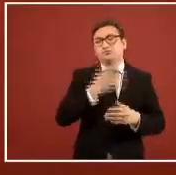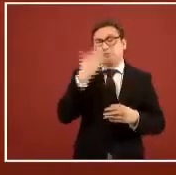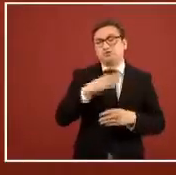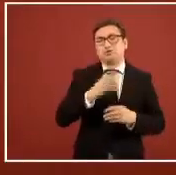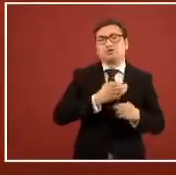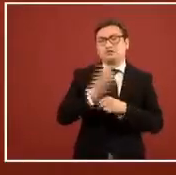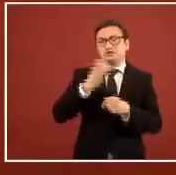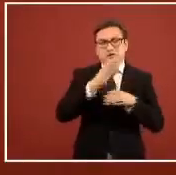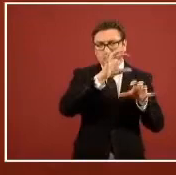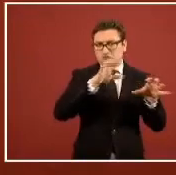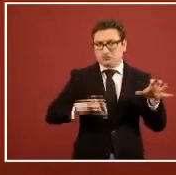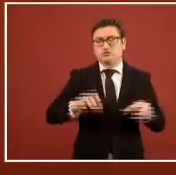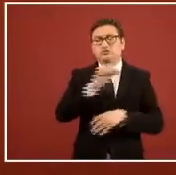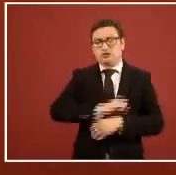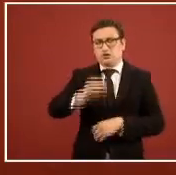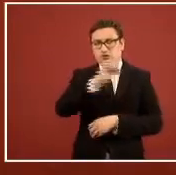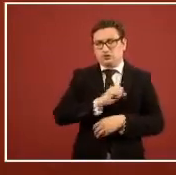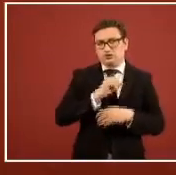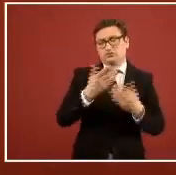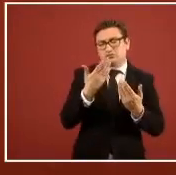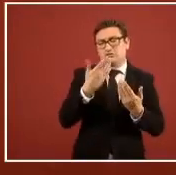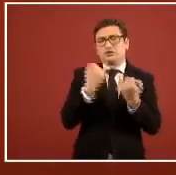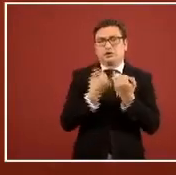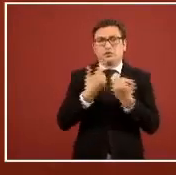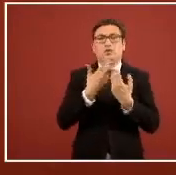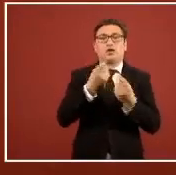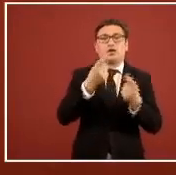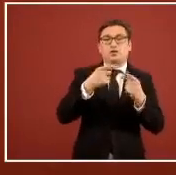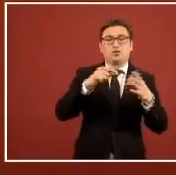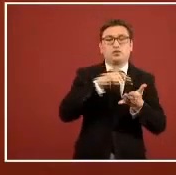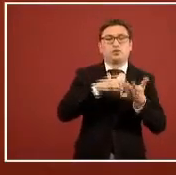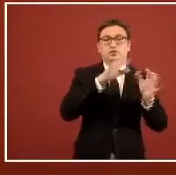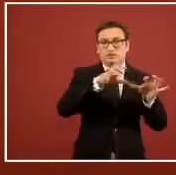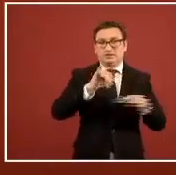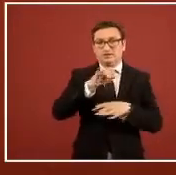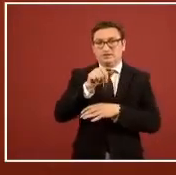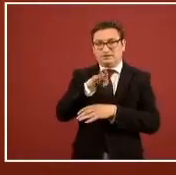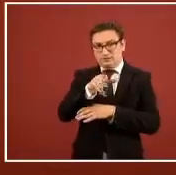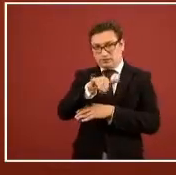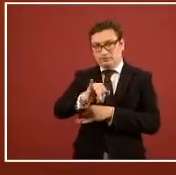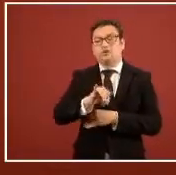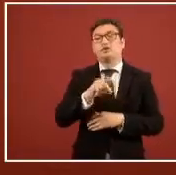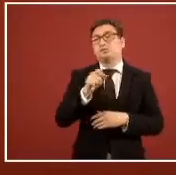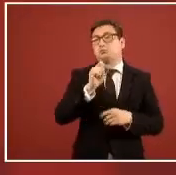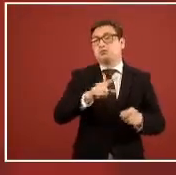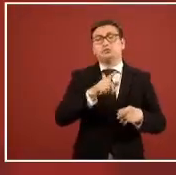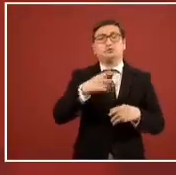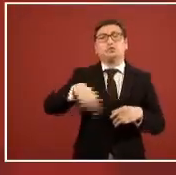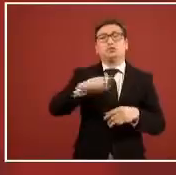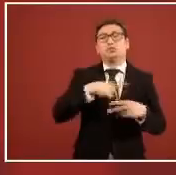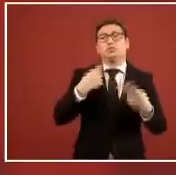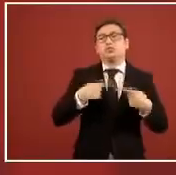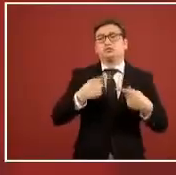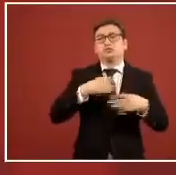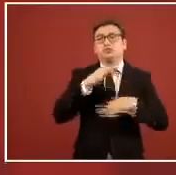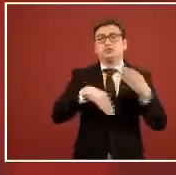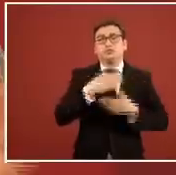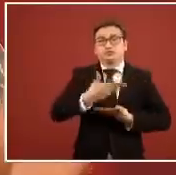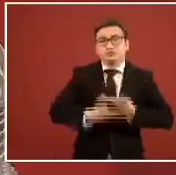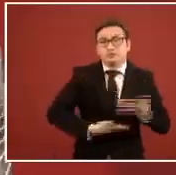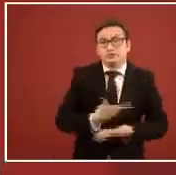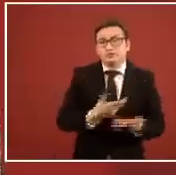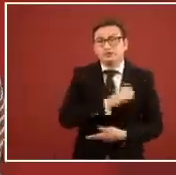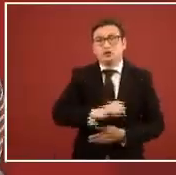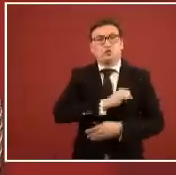y también algunas unidades de salud que hoy coordina ya el INSABI, pero son parte del patrimonio de los servicios estatales de salud.